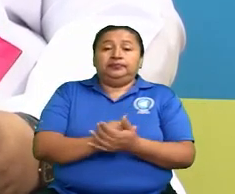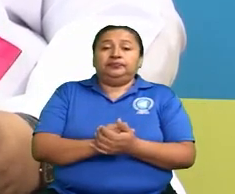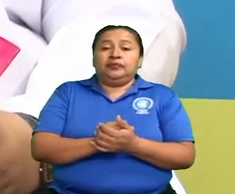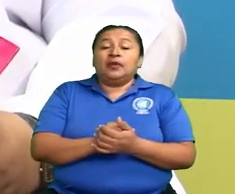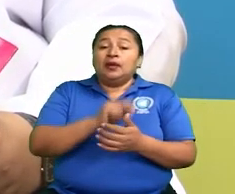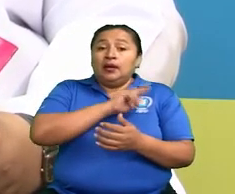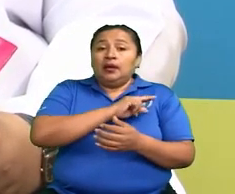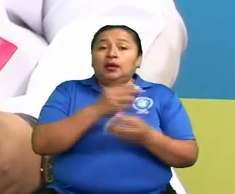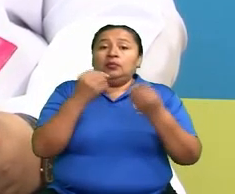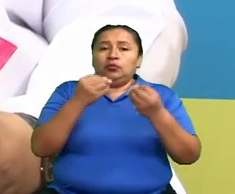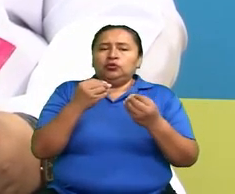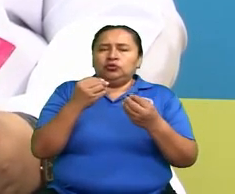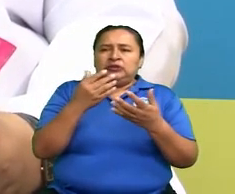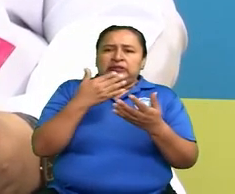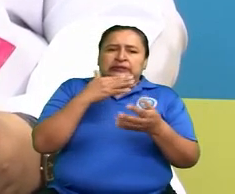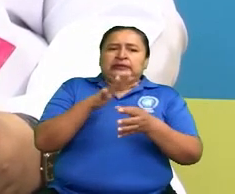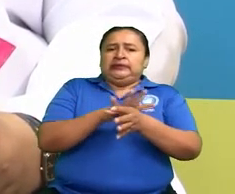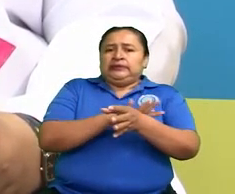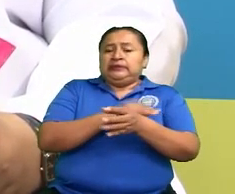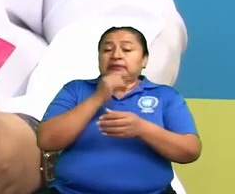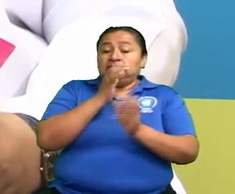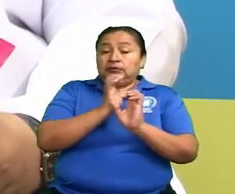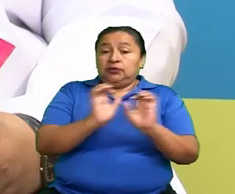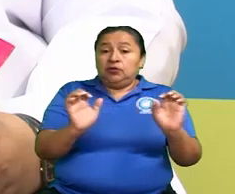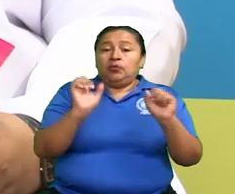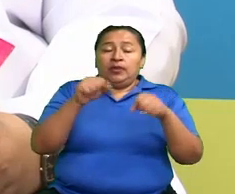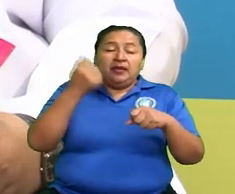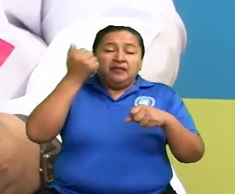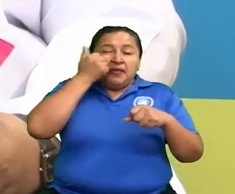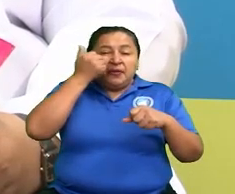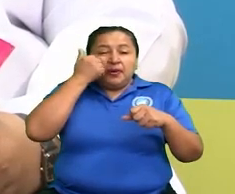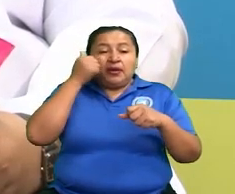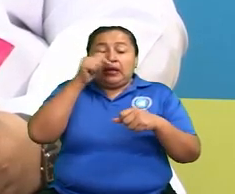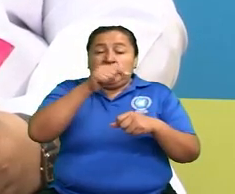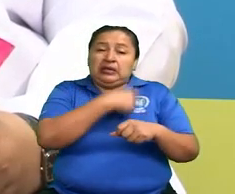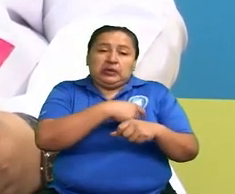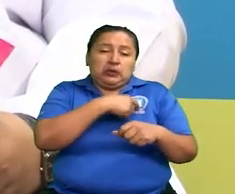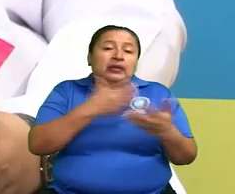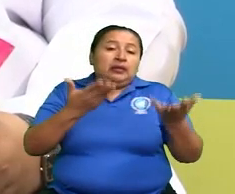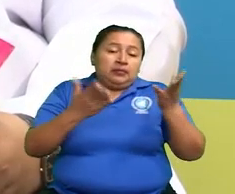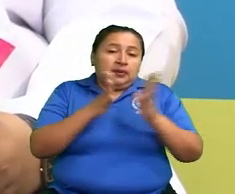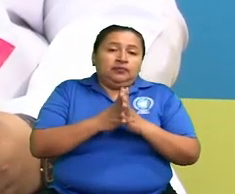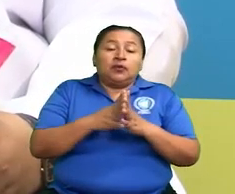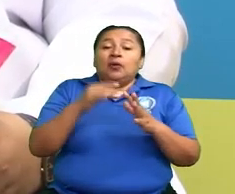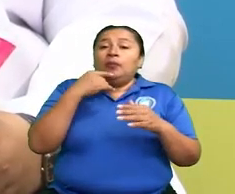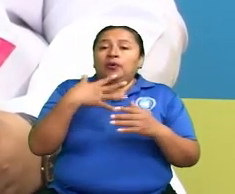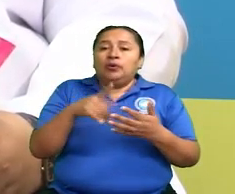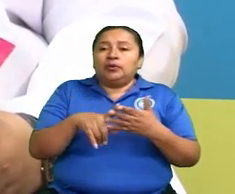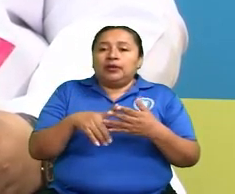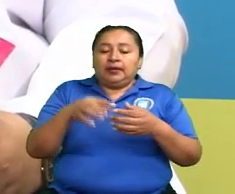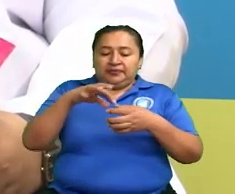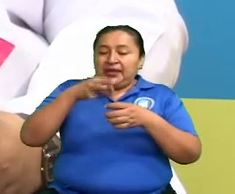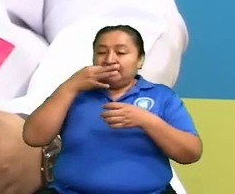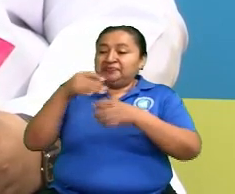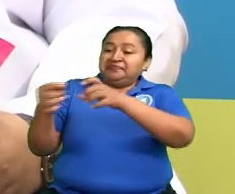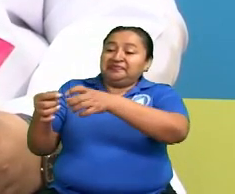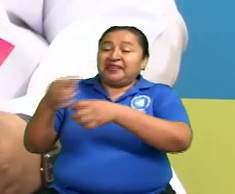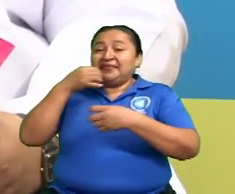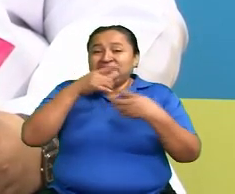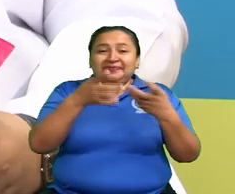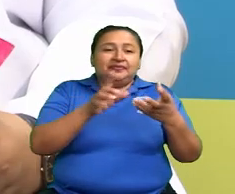Hay bastante susceptibilidad a que nuestros niños se nos enfermen en el colegio, porque comparten un meneíto, porque